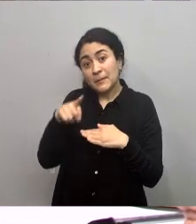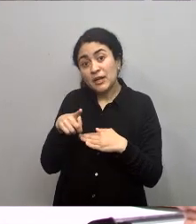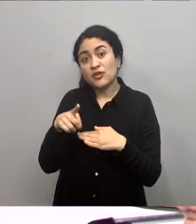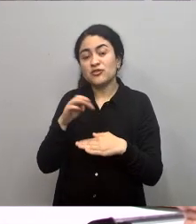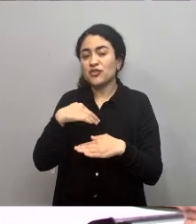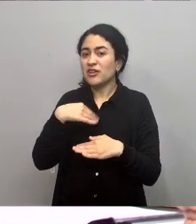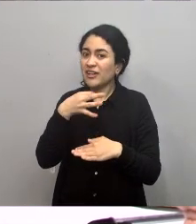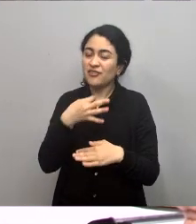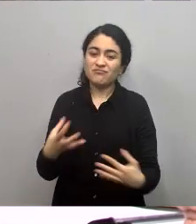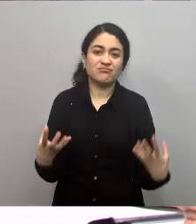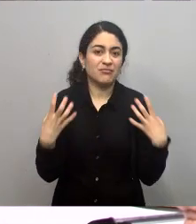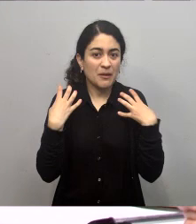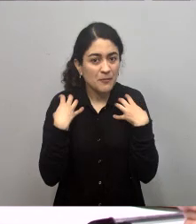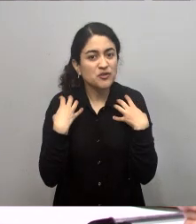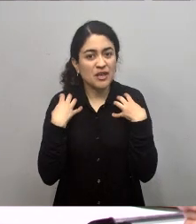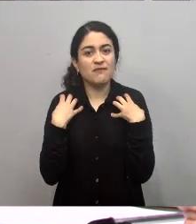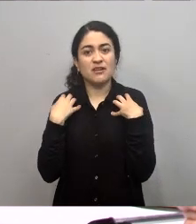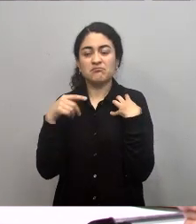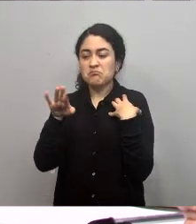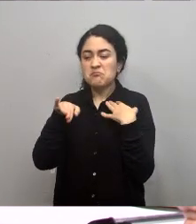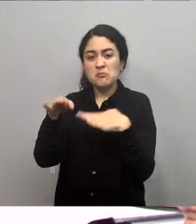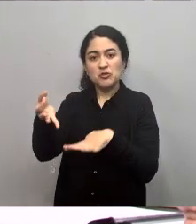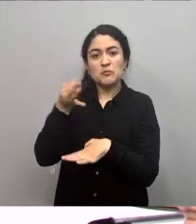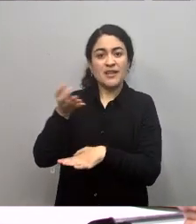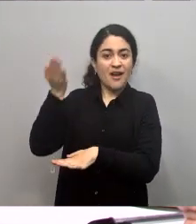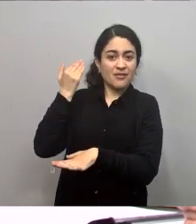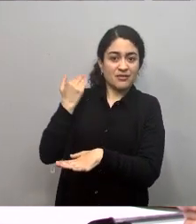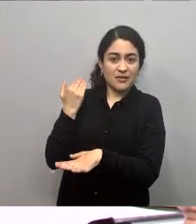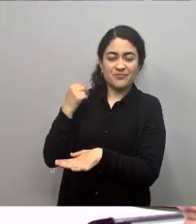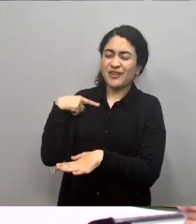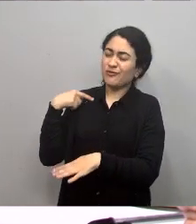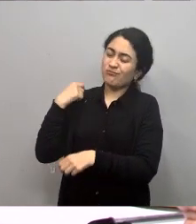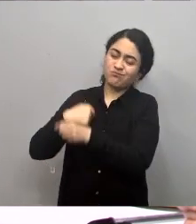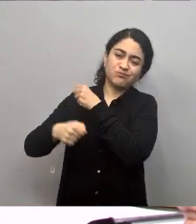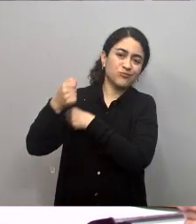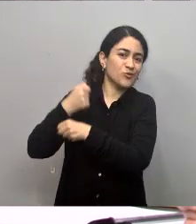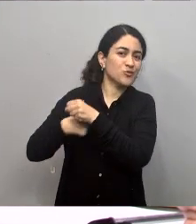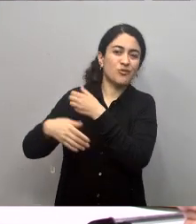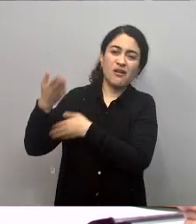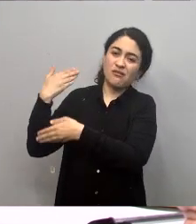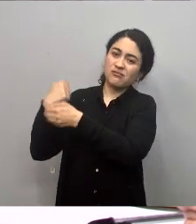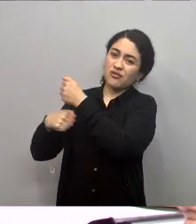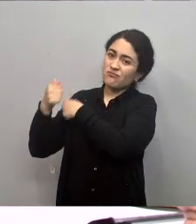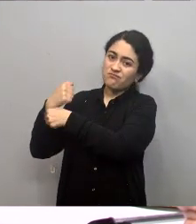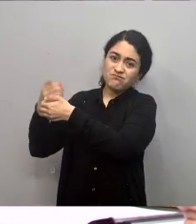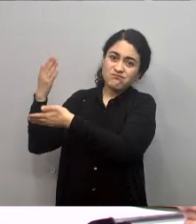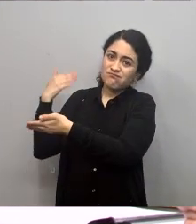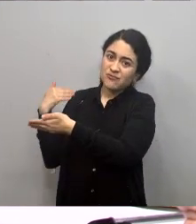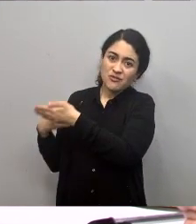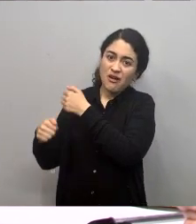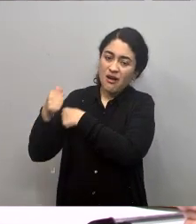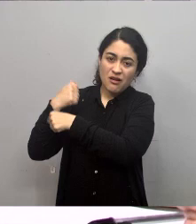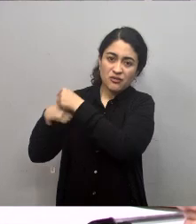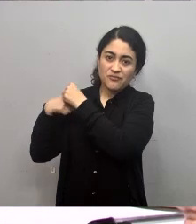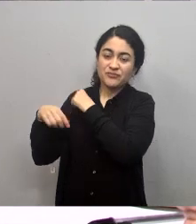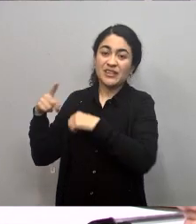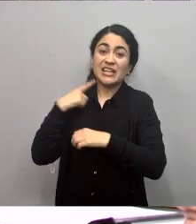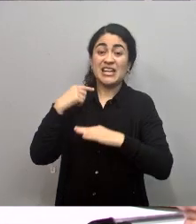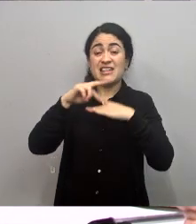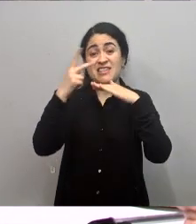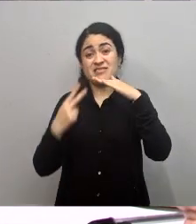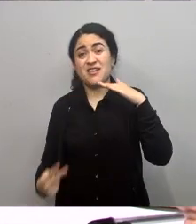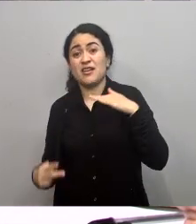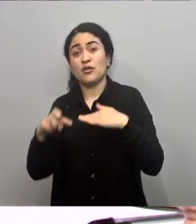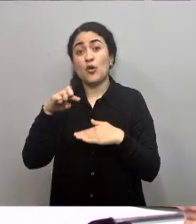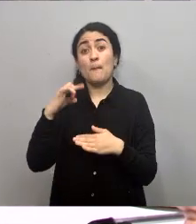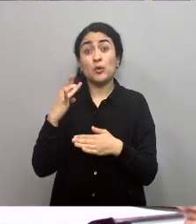hacerme cargo de lo que tú señalabas al principio. Esto viene de mucho tiempo. Lo que ocurre en Quintero, Puchuncaví, para